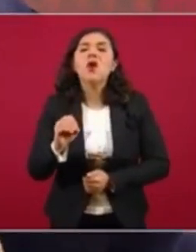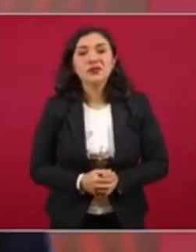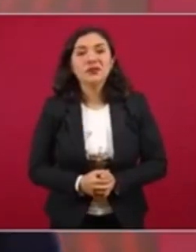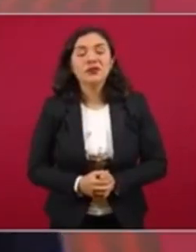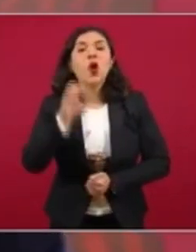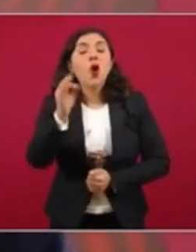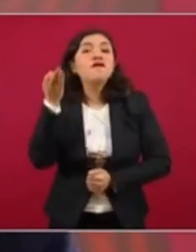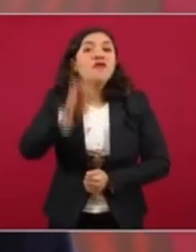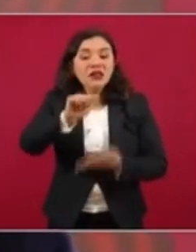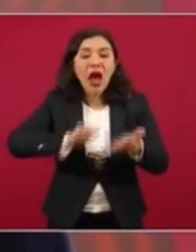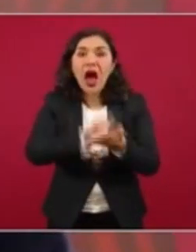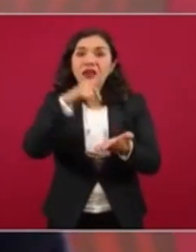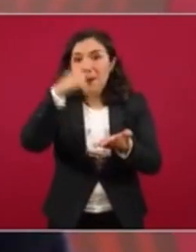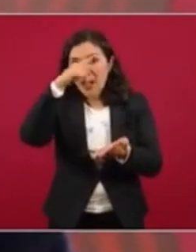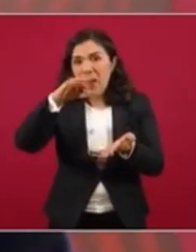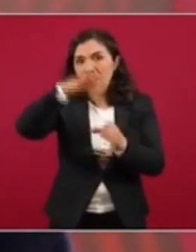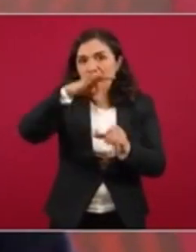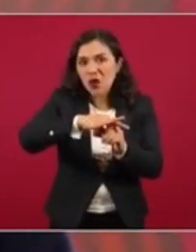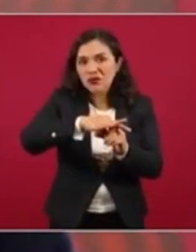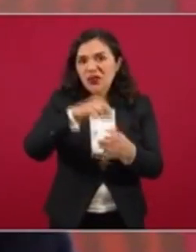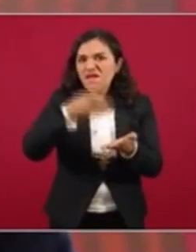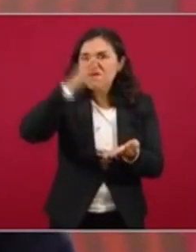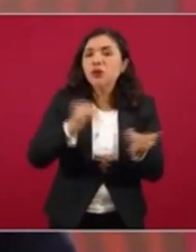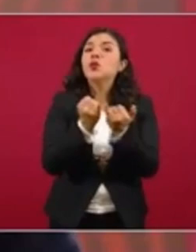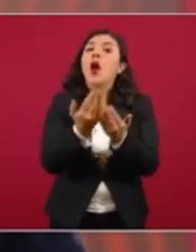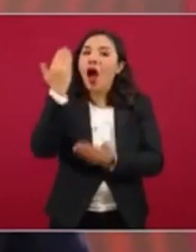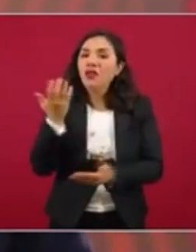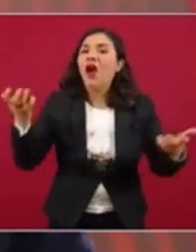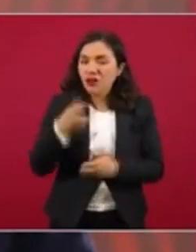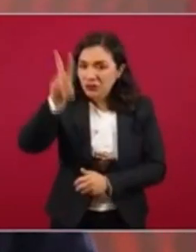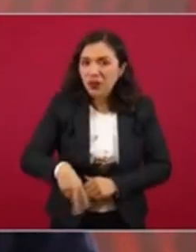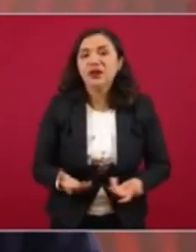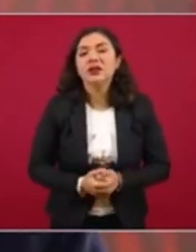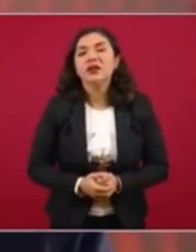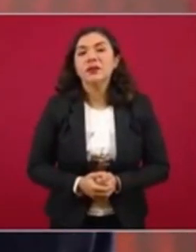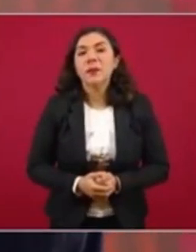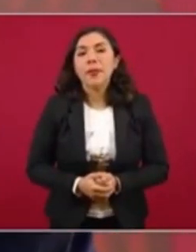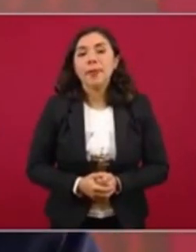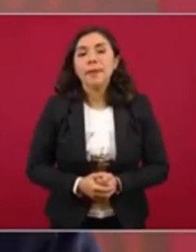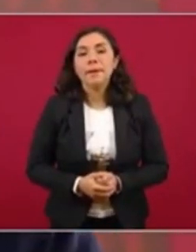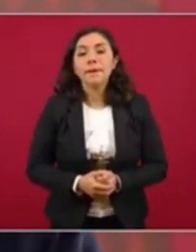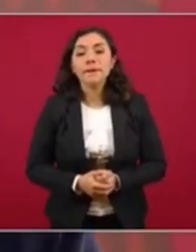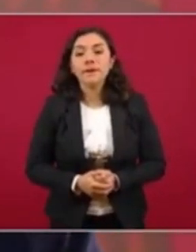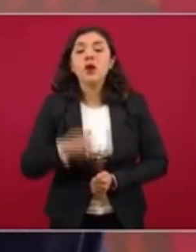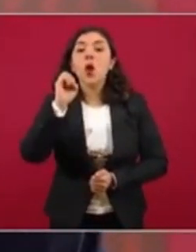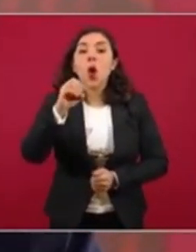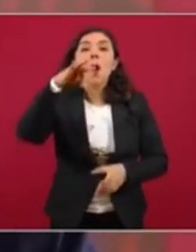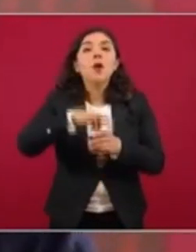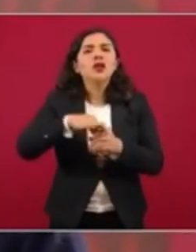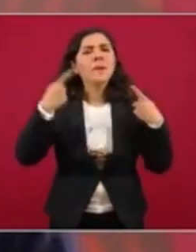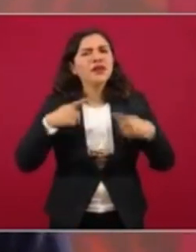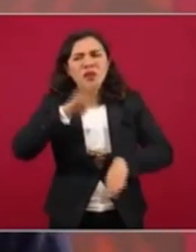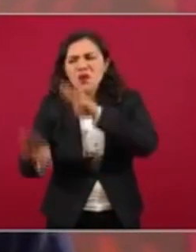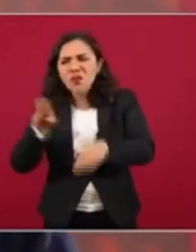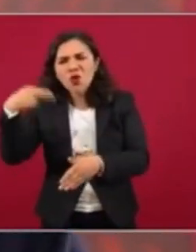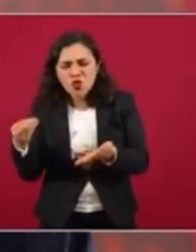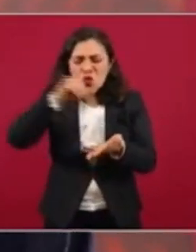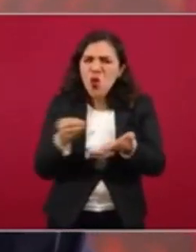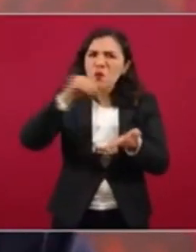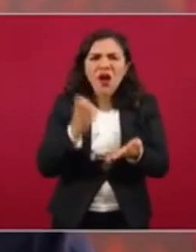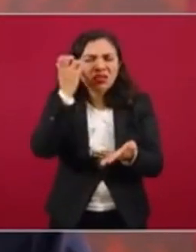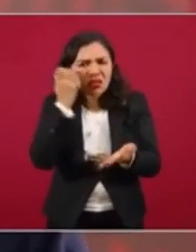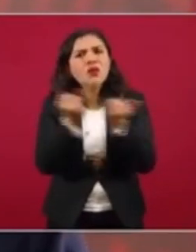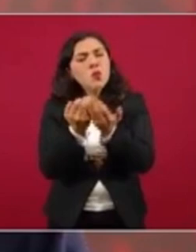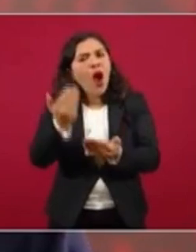las urnas, se falsifiquen las actas, como lo hacían. Que no voten los finados, como lo